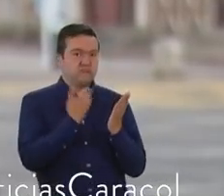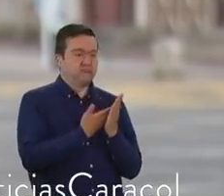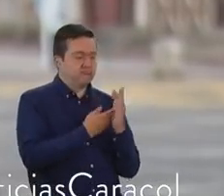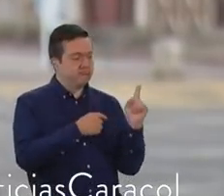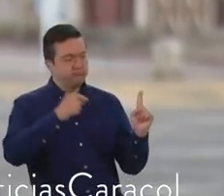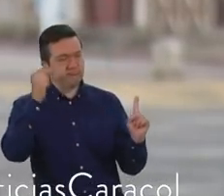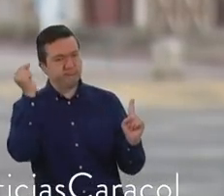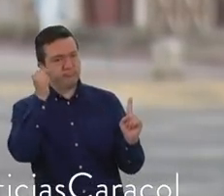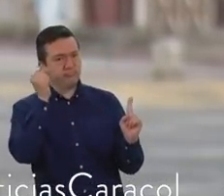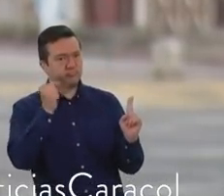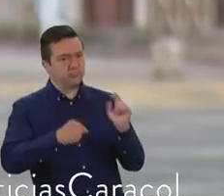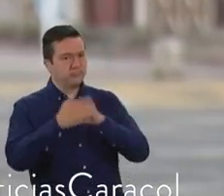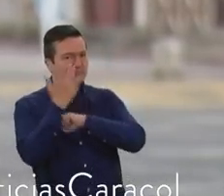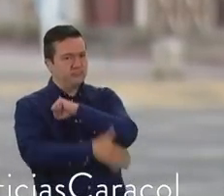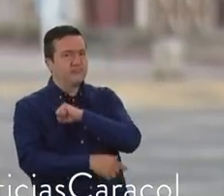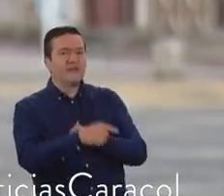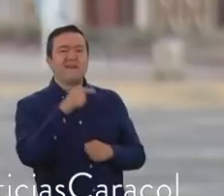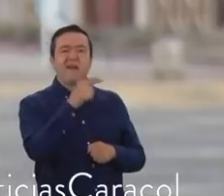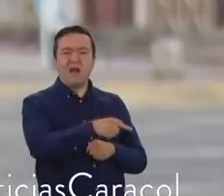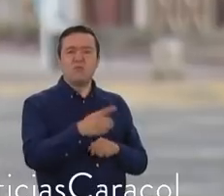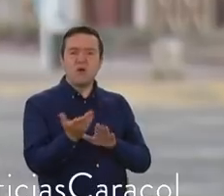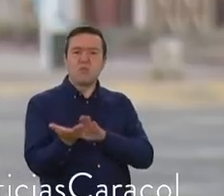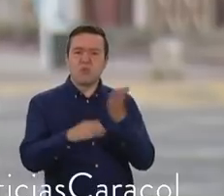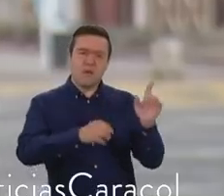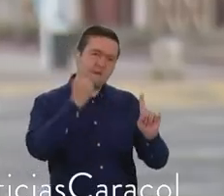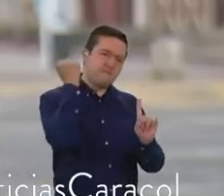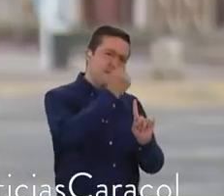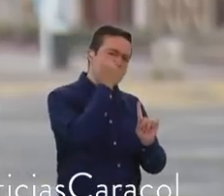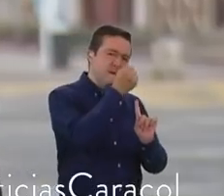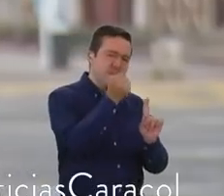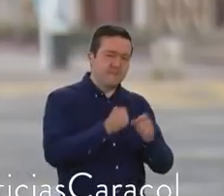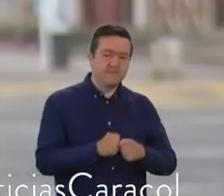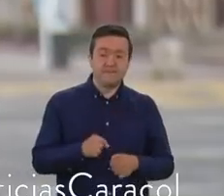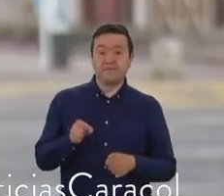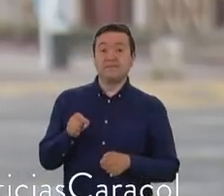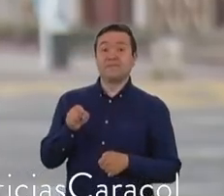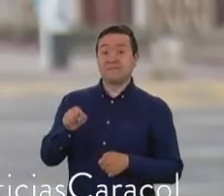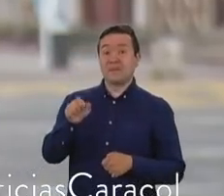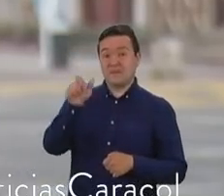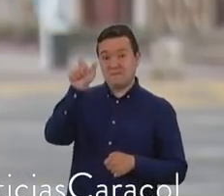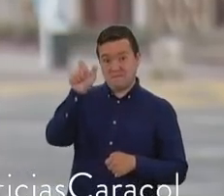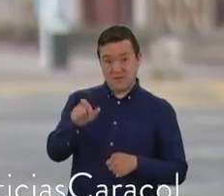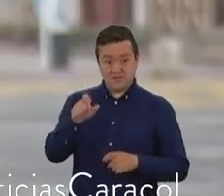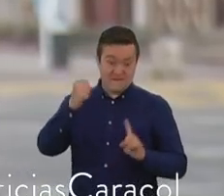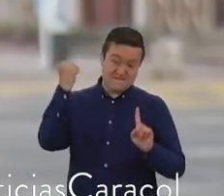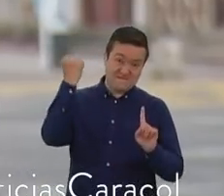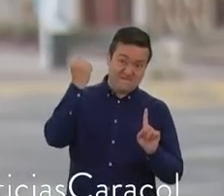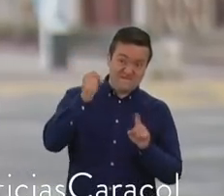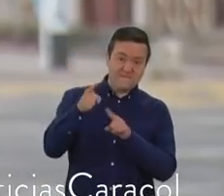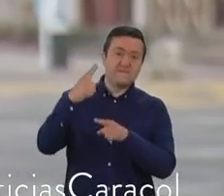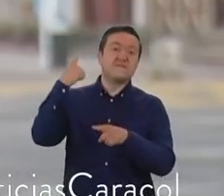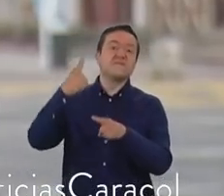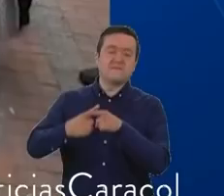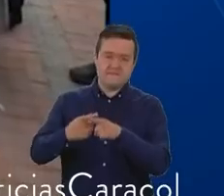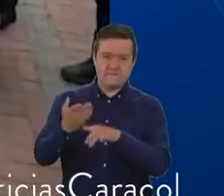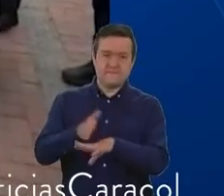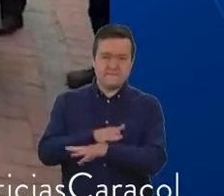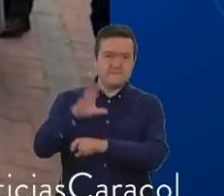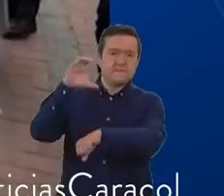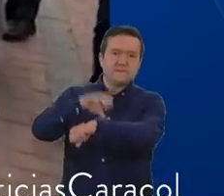agravado. Esta persona, que también tiene 27 años, tiene antecedentes por porte y tráfico